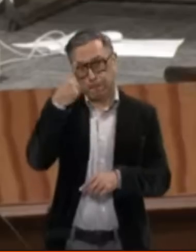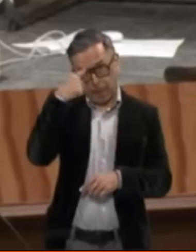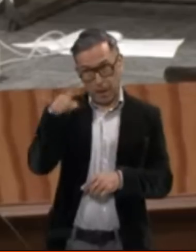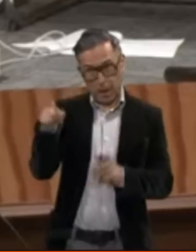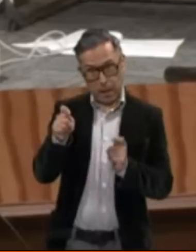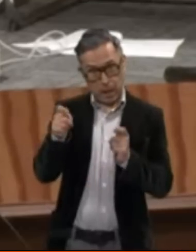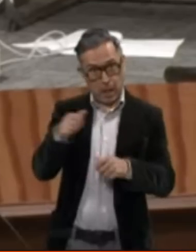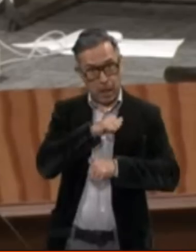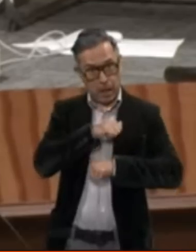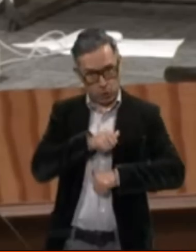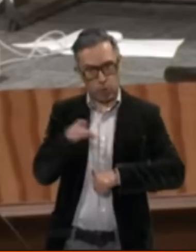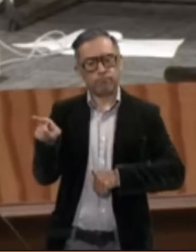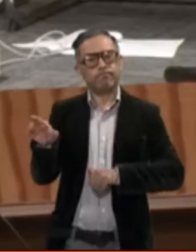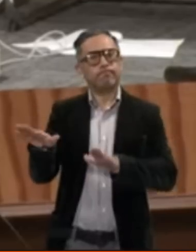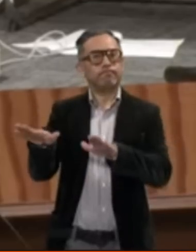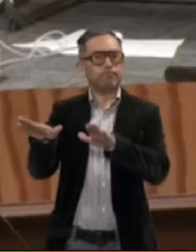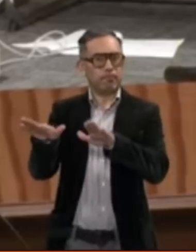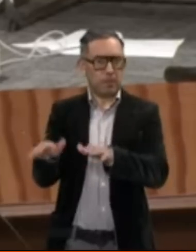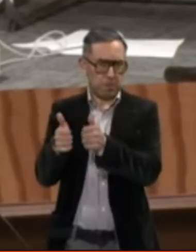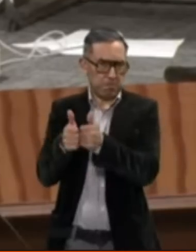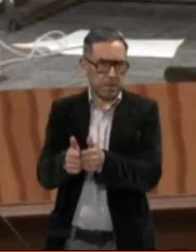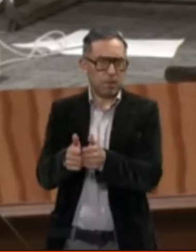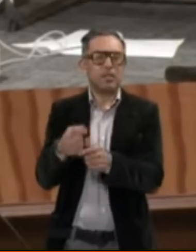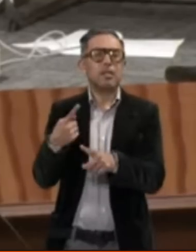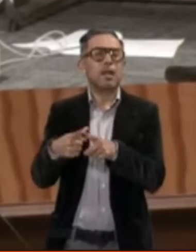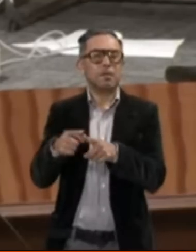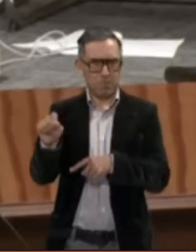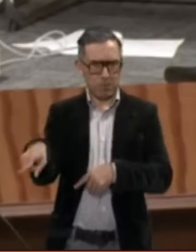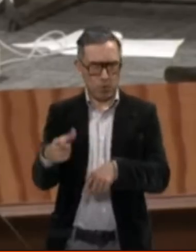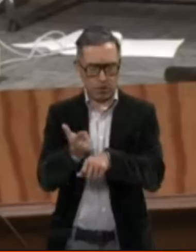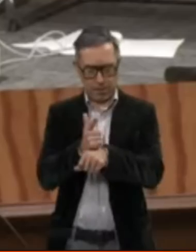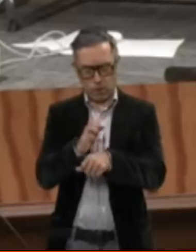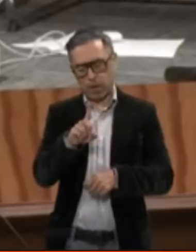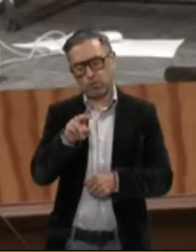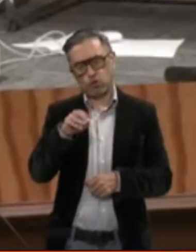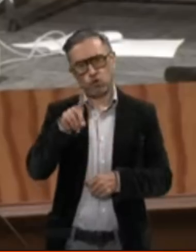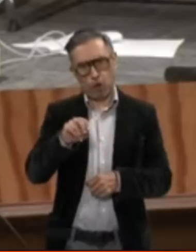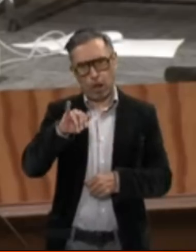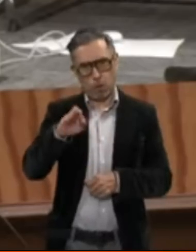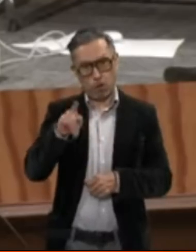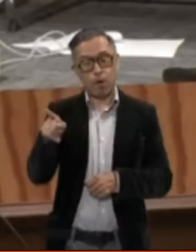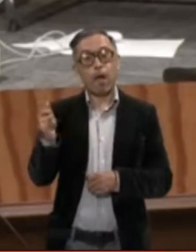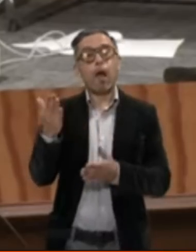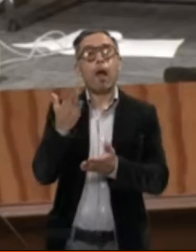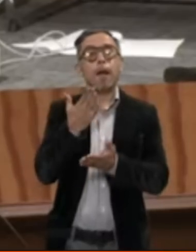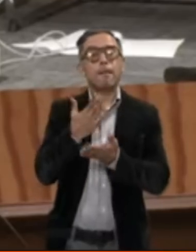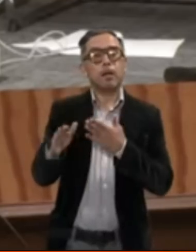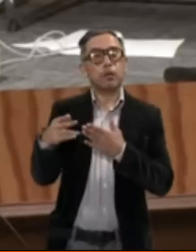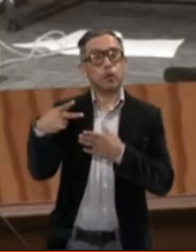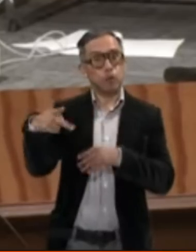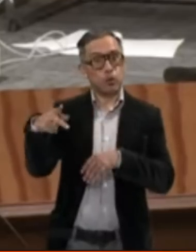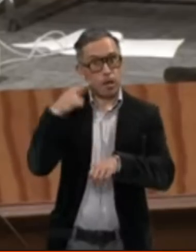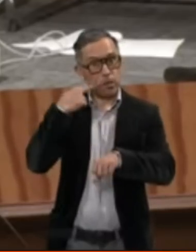cargo, para la permanencia de Edmundo Jacobo, no así en cuanto a la manera en que deberá llevar a cabo sus